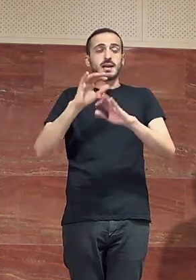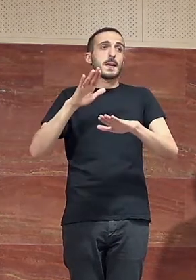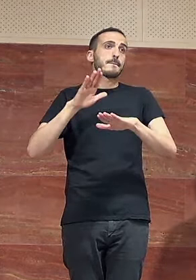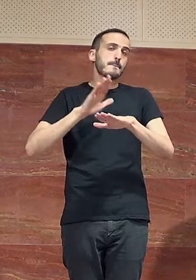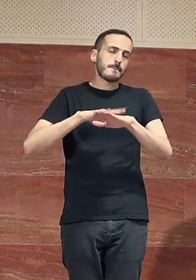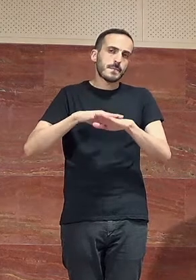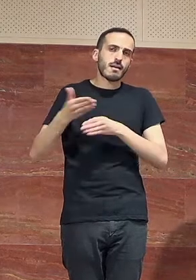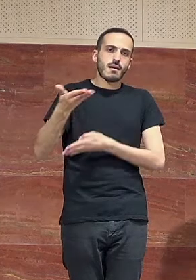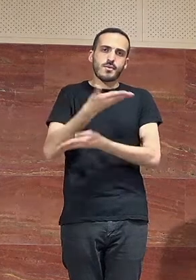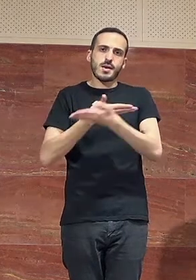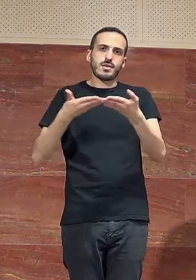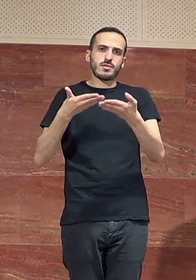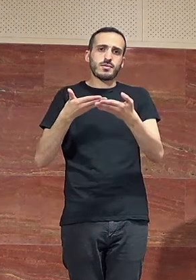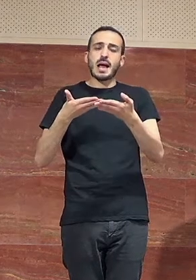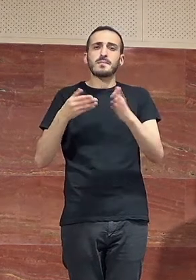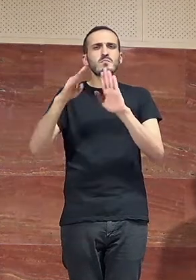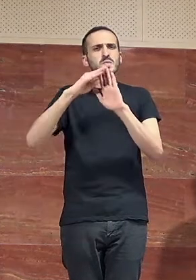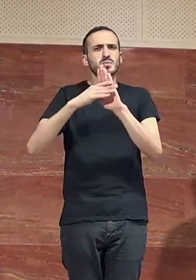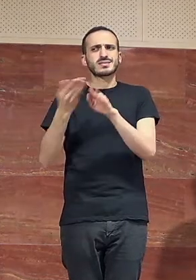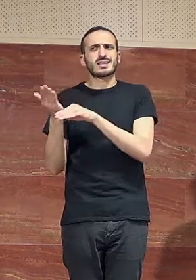proporcionarnos las propuestas.